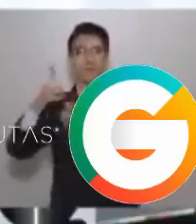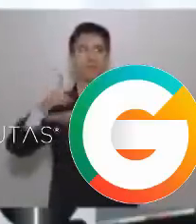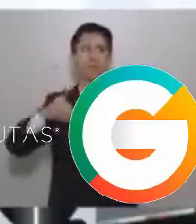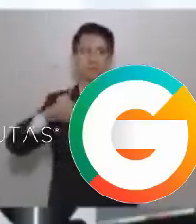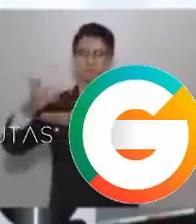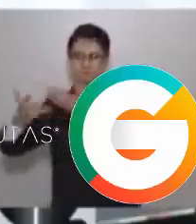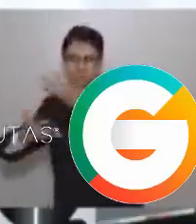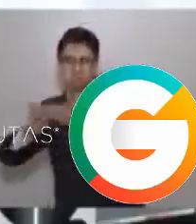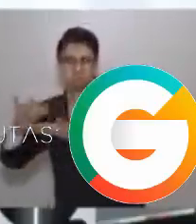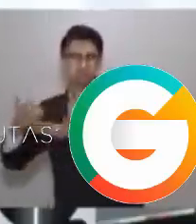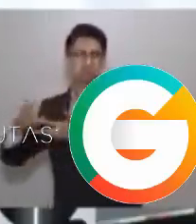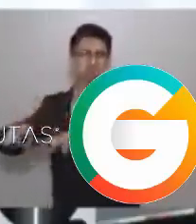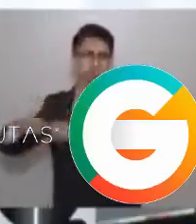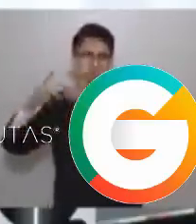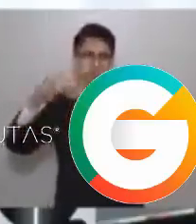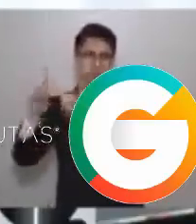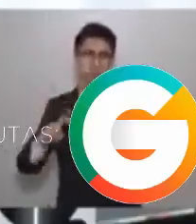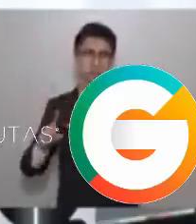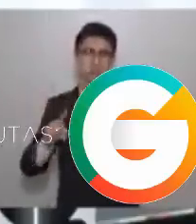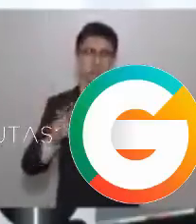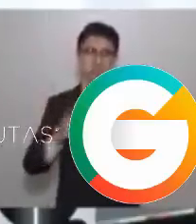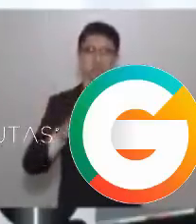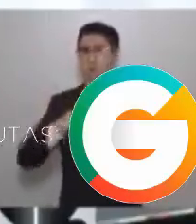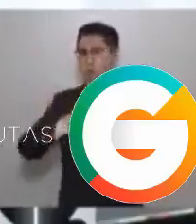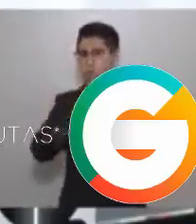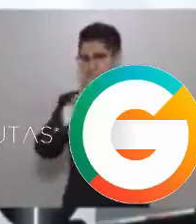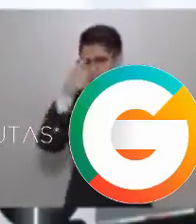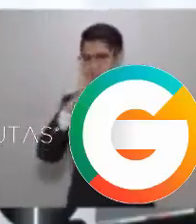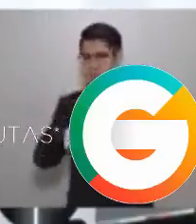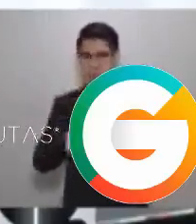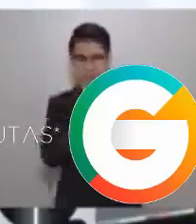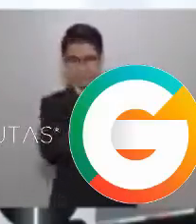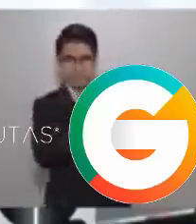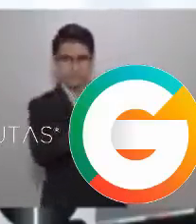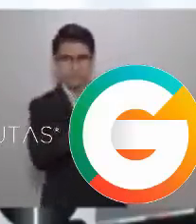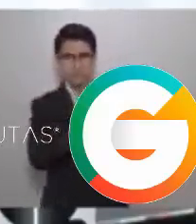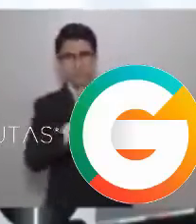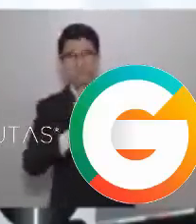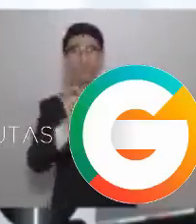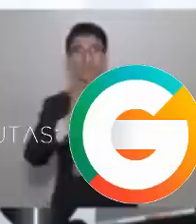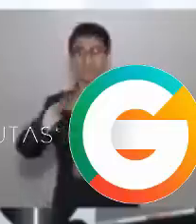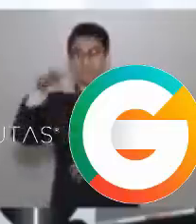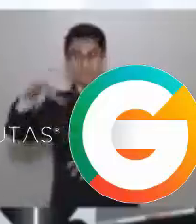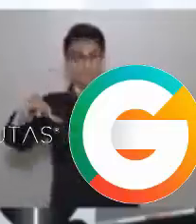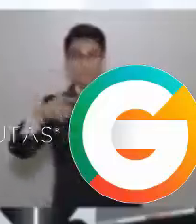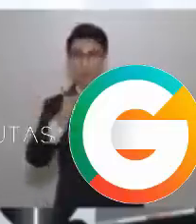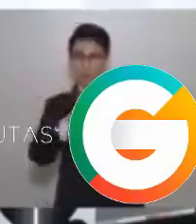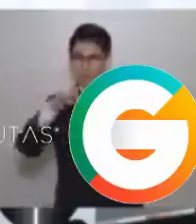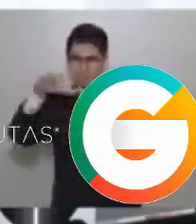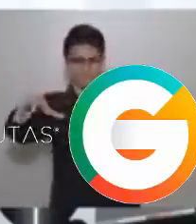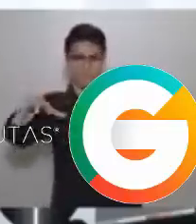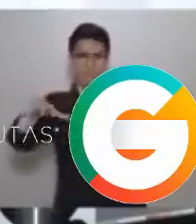rivalidades por el sentido de pertenencia entre ambas organizaciones criminales, históricamente conocidos los motivos,